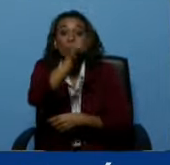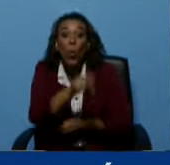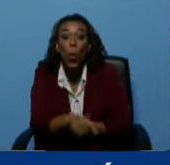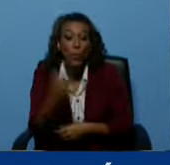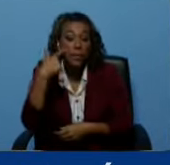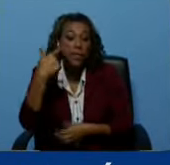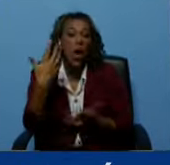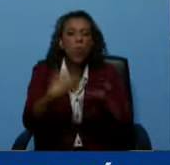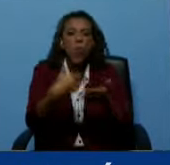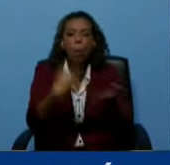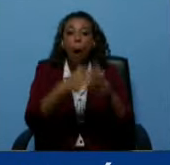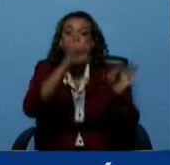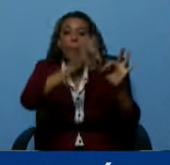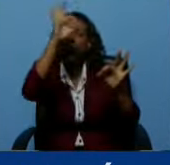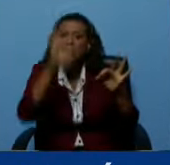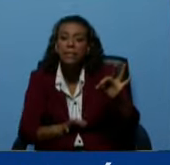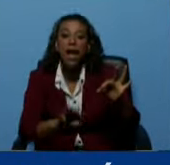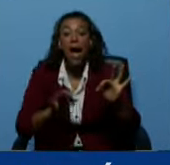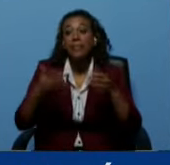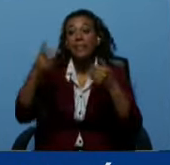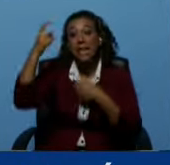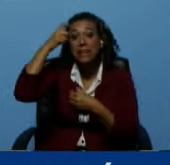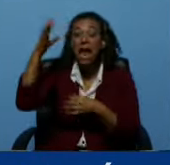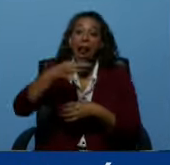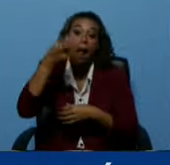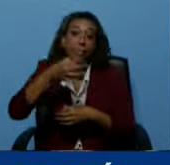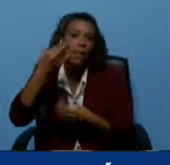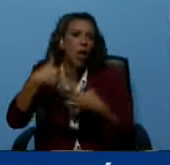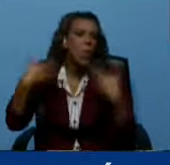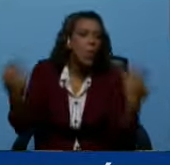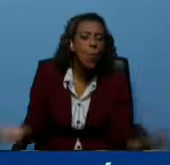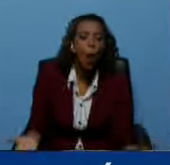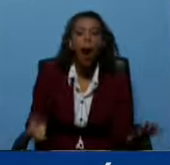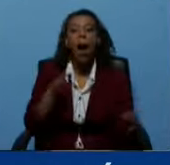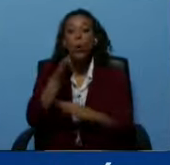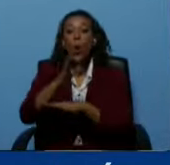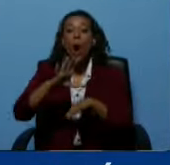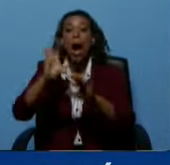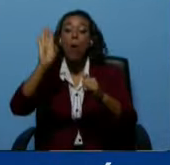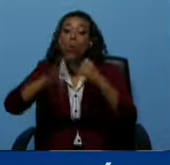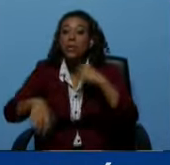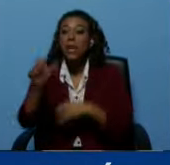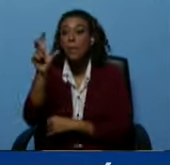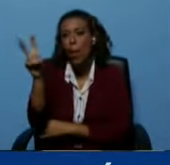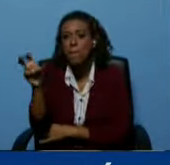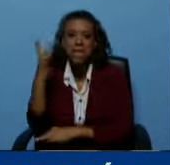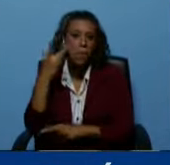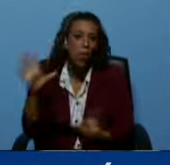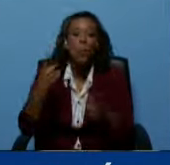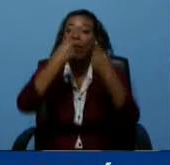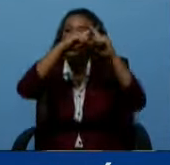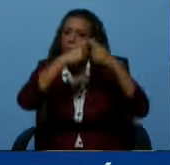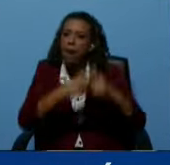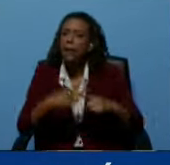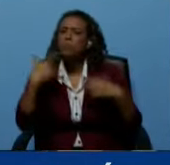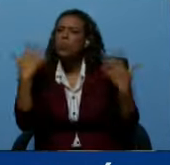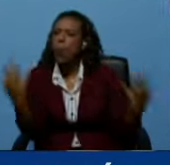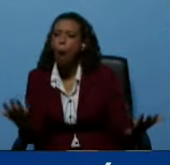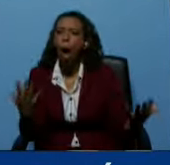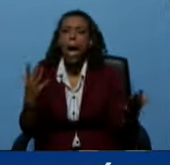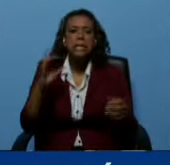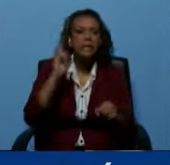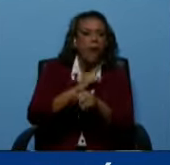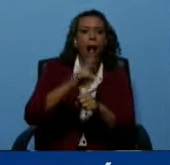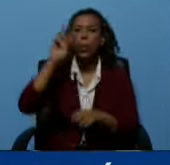para llevar las estadísticas tanto de día como de tarde, para después, al fin de la semana, ya tenemos una estadística para llevar ese